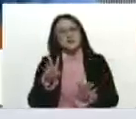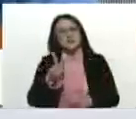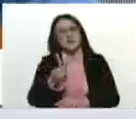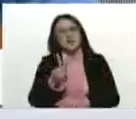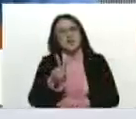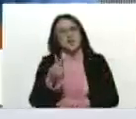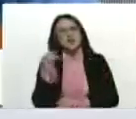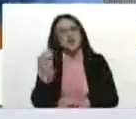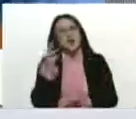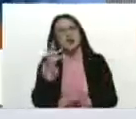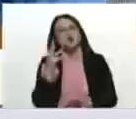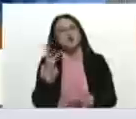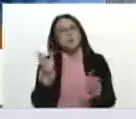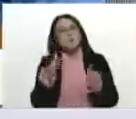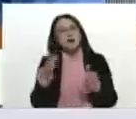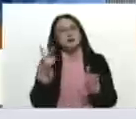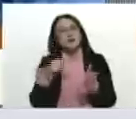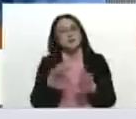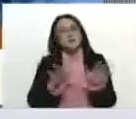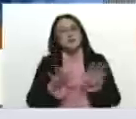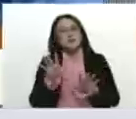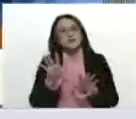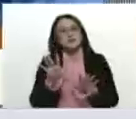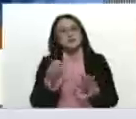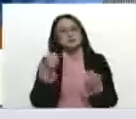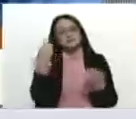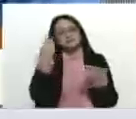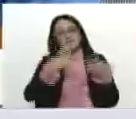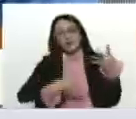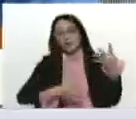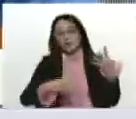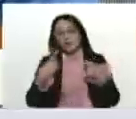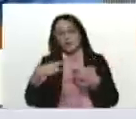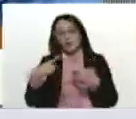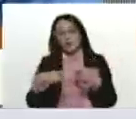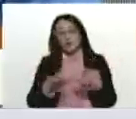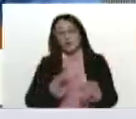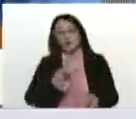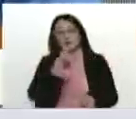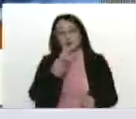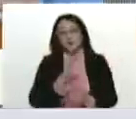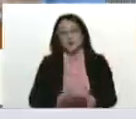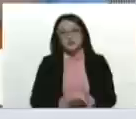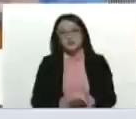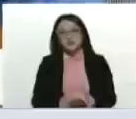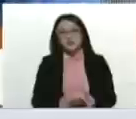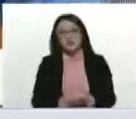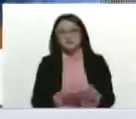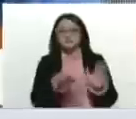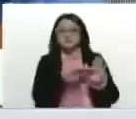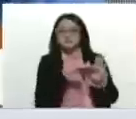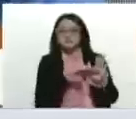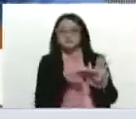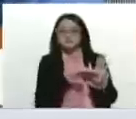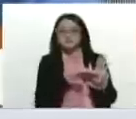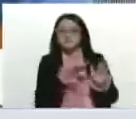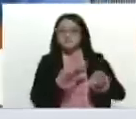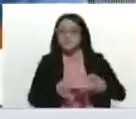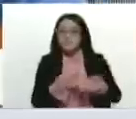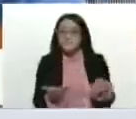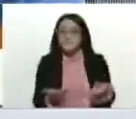del Ocho de marzo del 2015 que entre otras aberraciones no es justificado porque